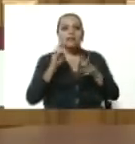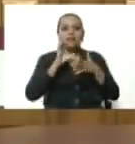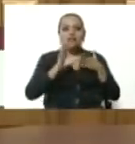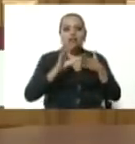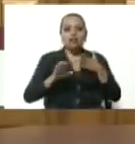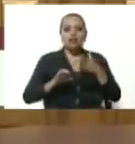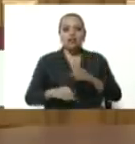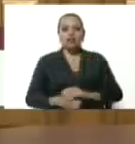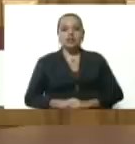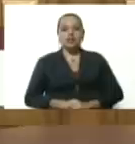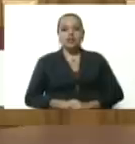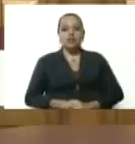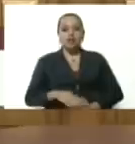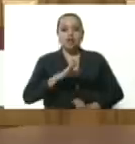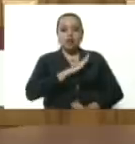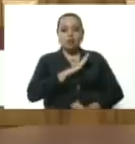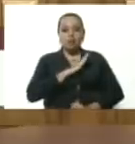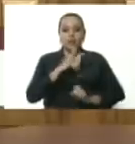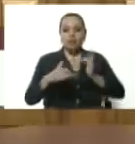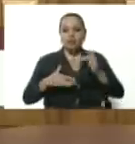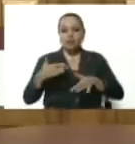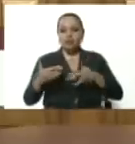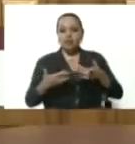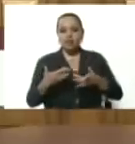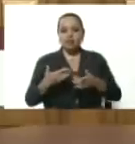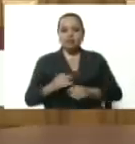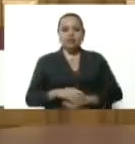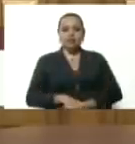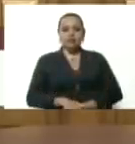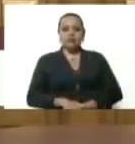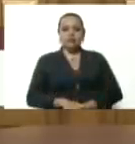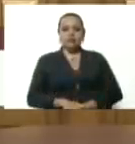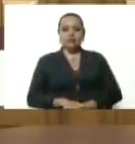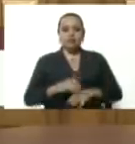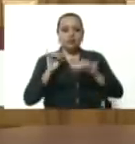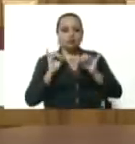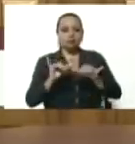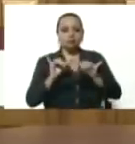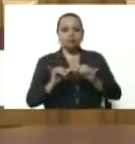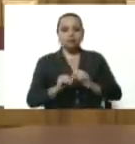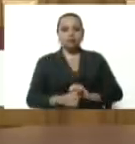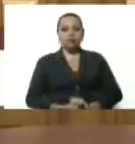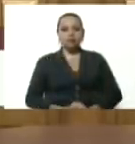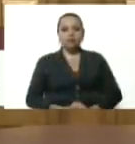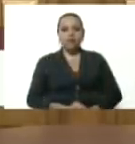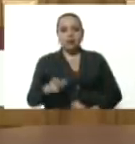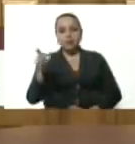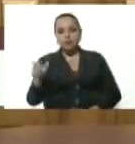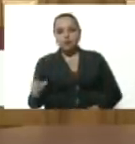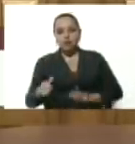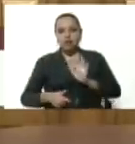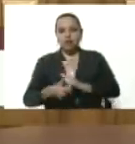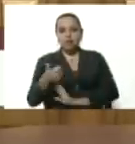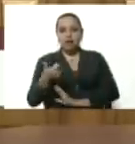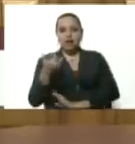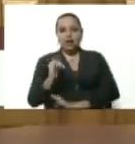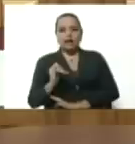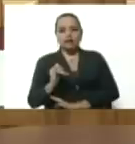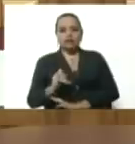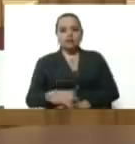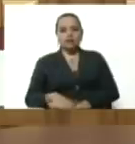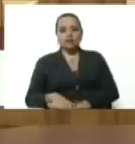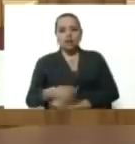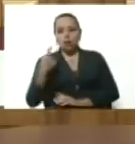y su autonomía de acción, y entonces quien la sostiene es el antagonista,